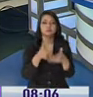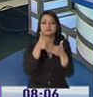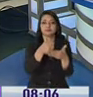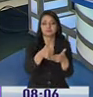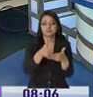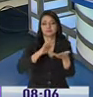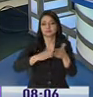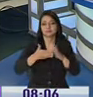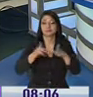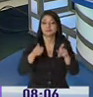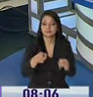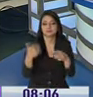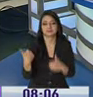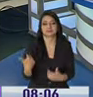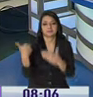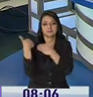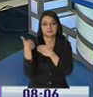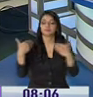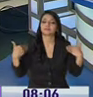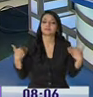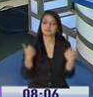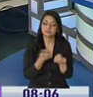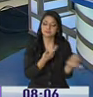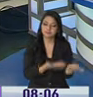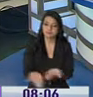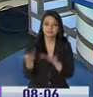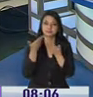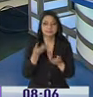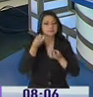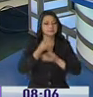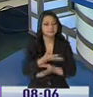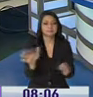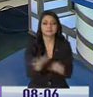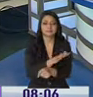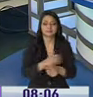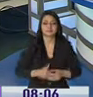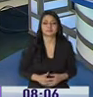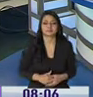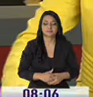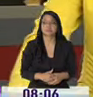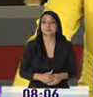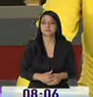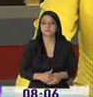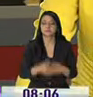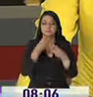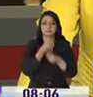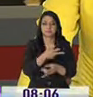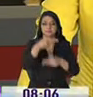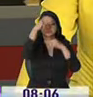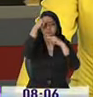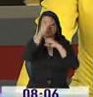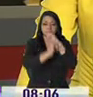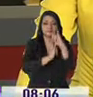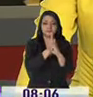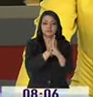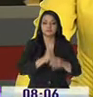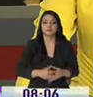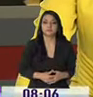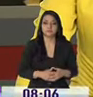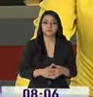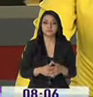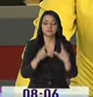trabajo. Así que con alegría les digo bienvenidos, hay mucho para contarles, Ali. Así es, vamos a contarles noticias importantes. La expectativa del gremio